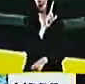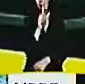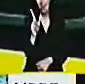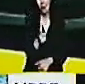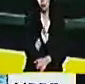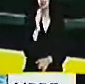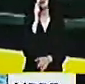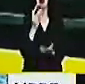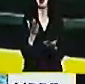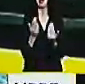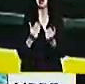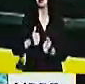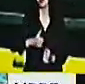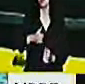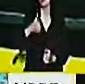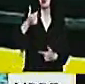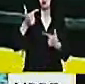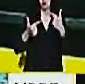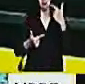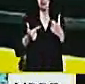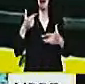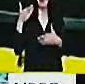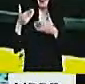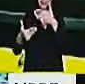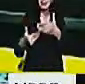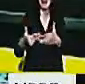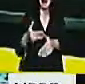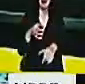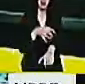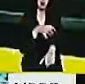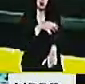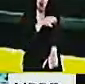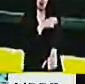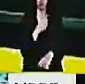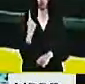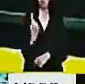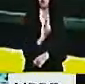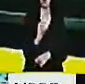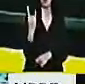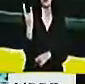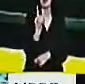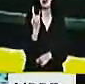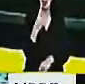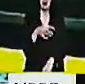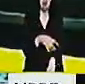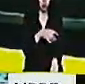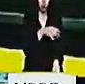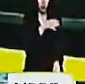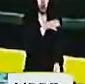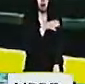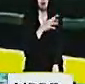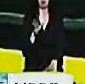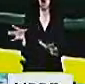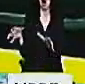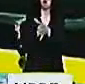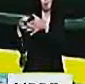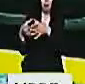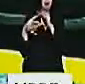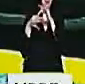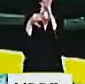política para avanzar en procesos descentralizadores. Somos universidades regionales, actuamos como universidades regionales agrupadas en este